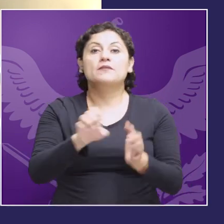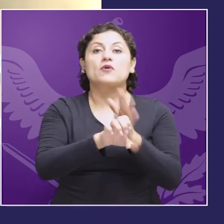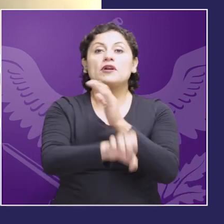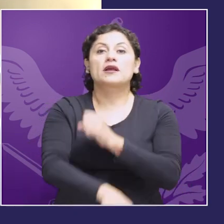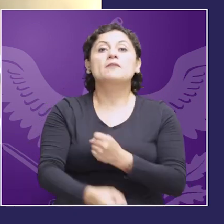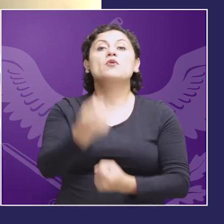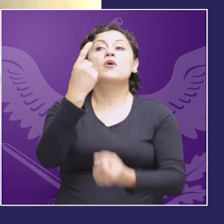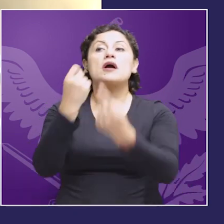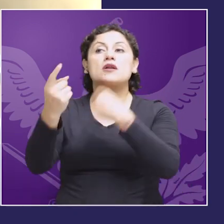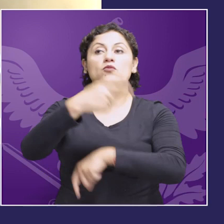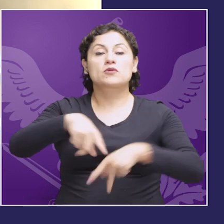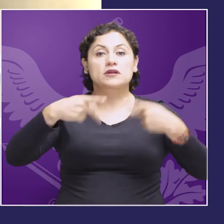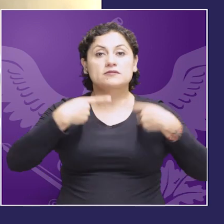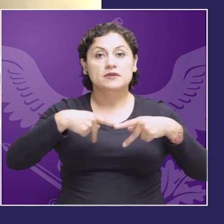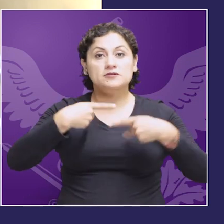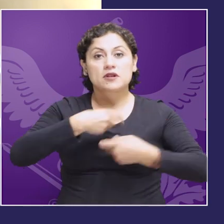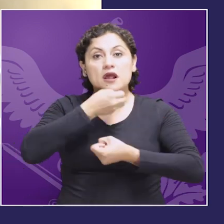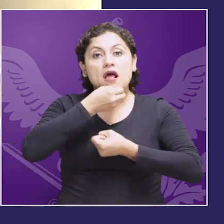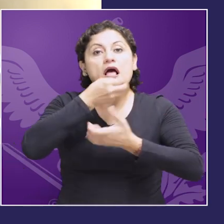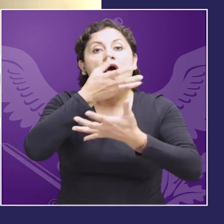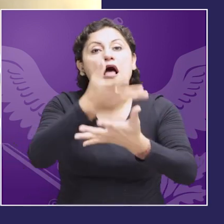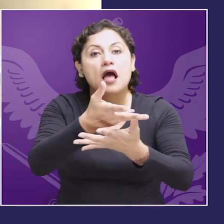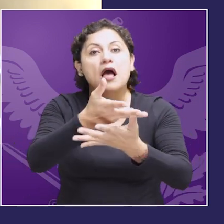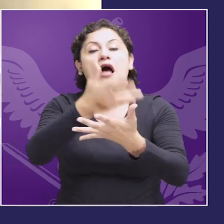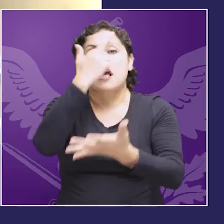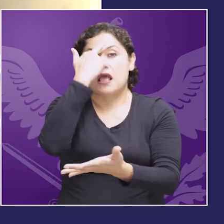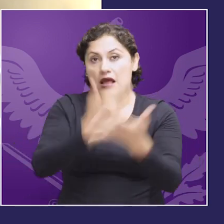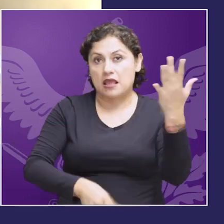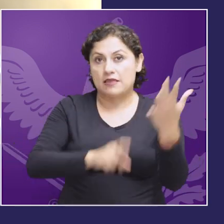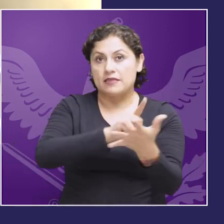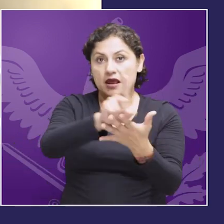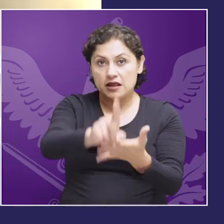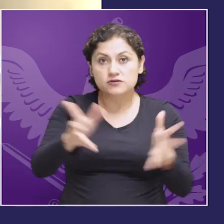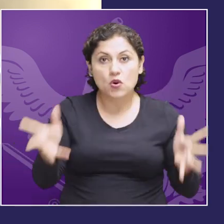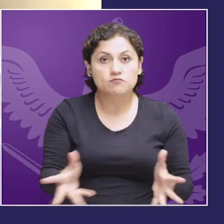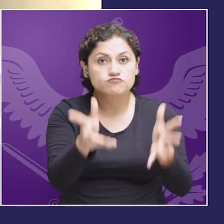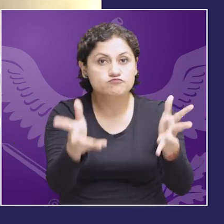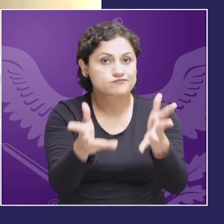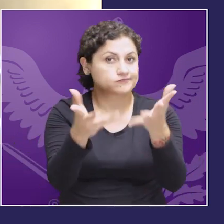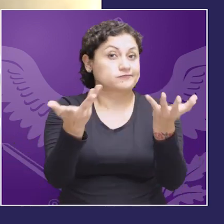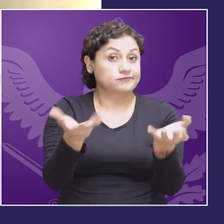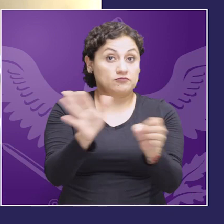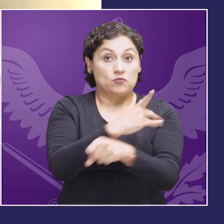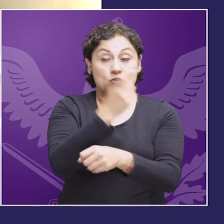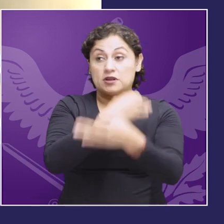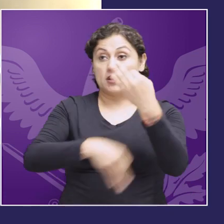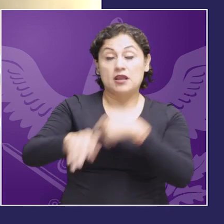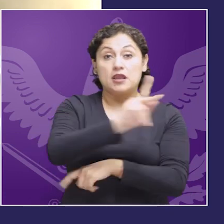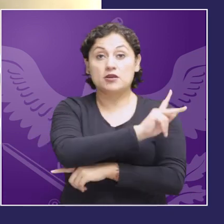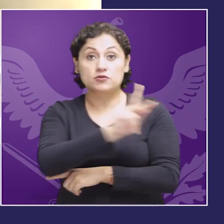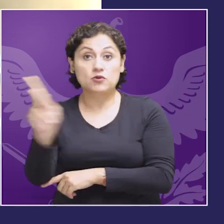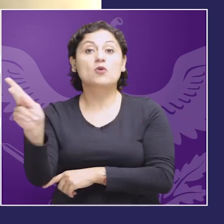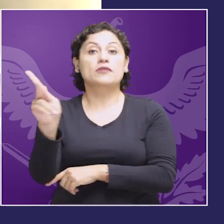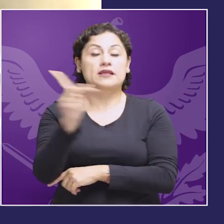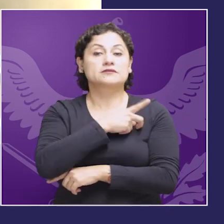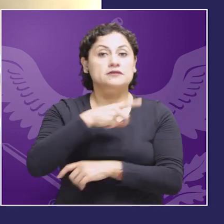señalar los discursos antiderechos que todas oímos cotidianamente y que tienen